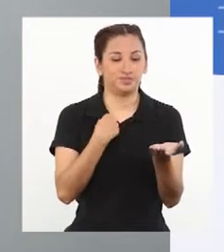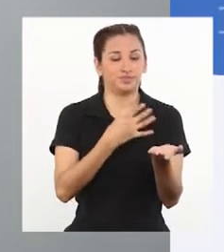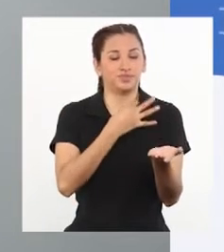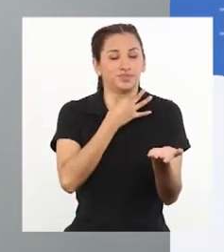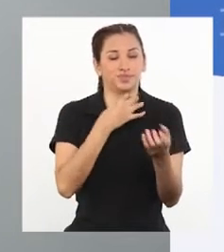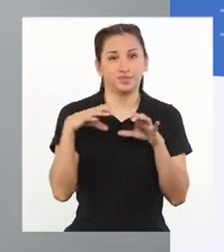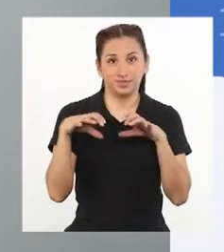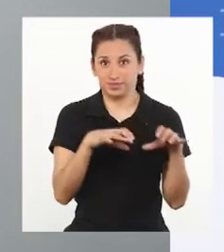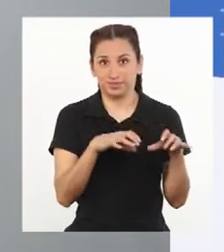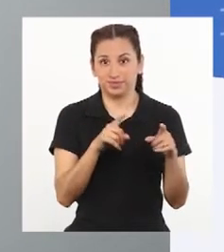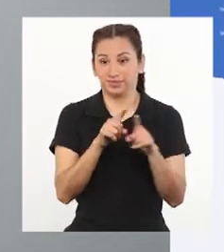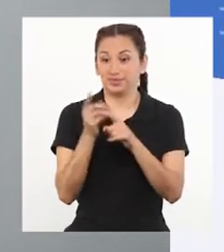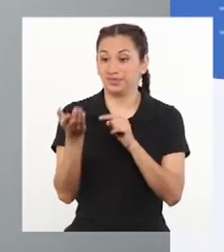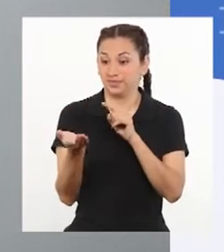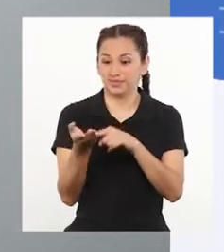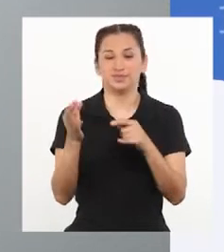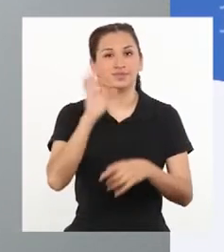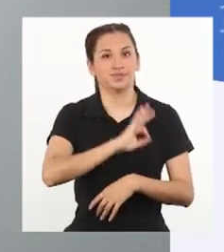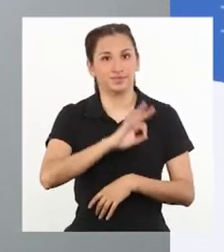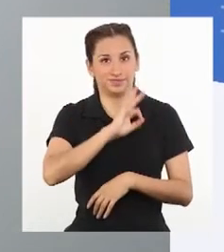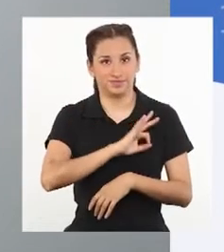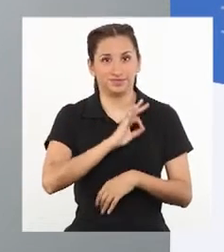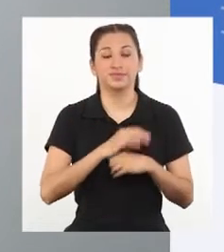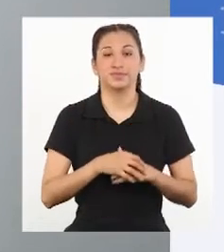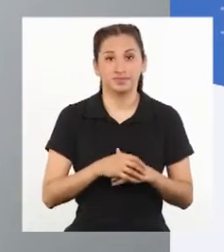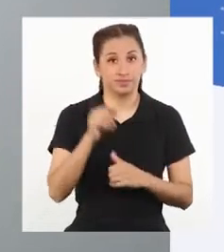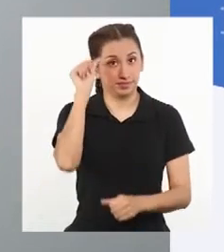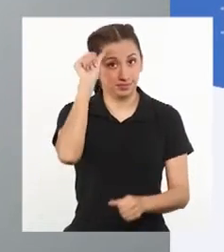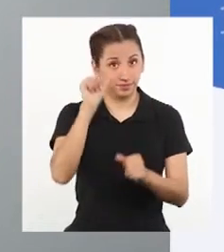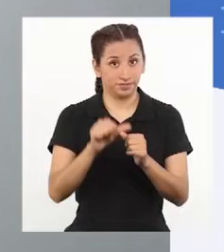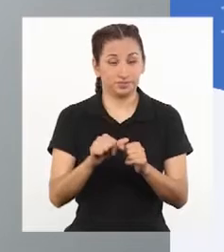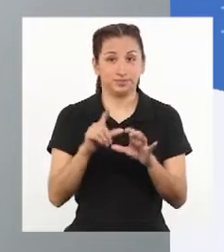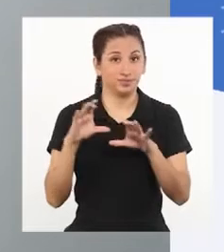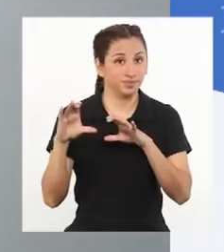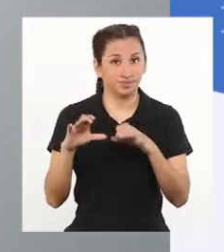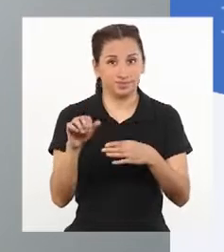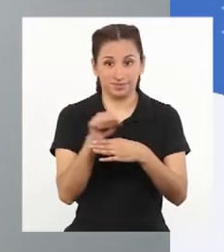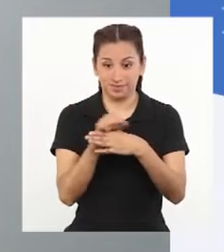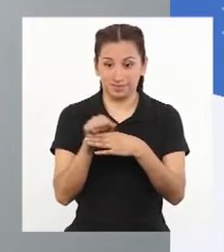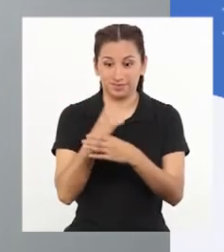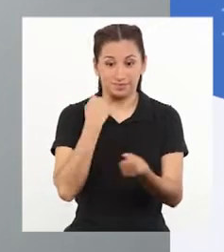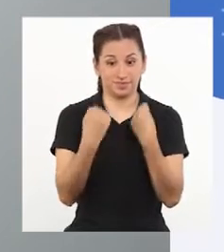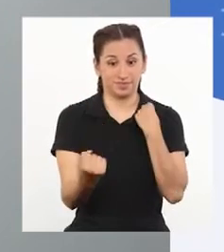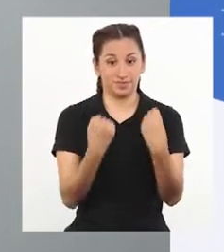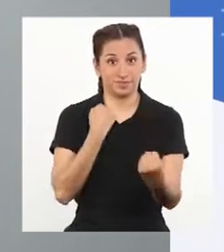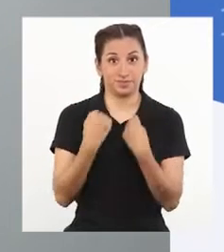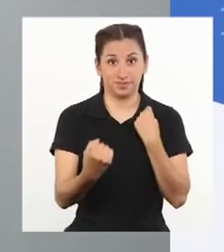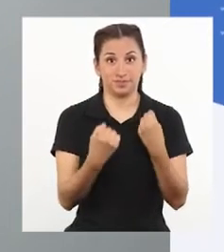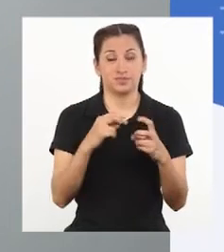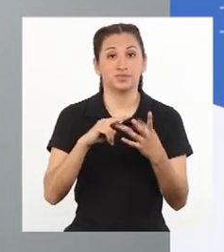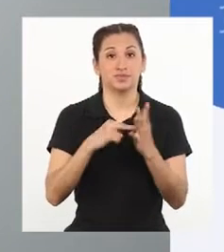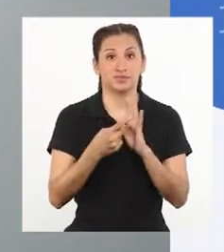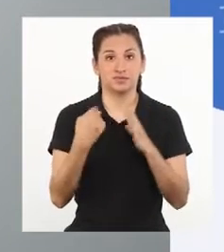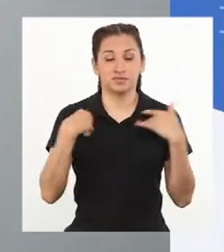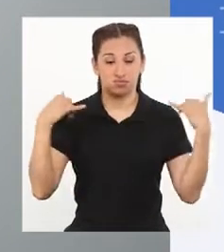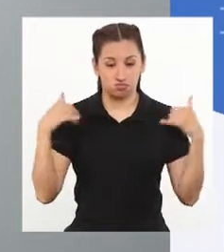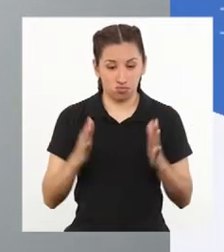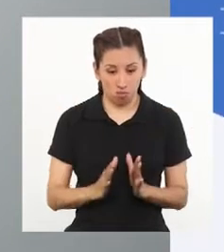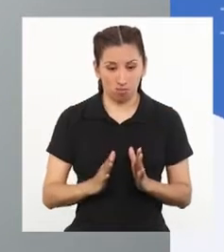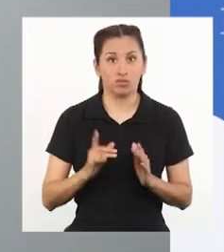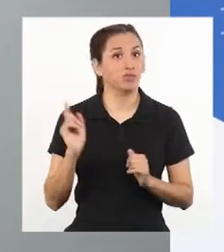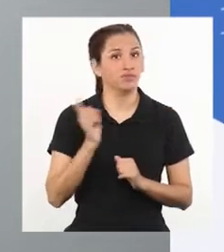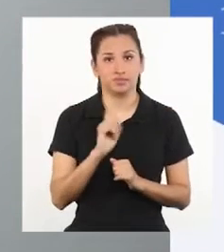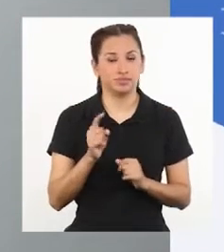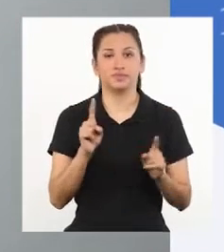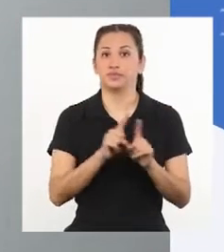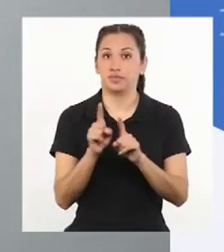lo que nos gusta hacer y lo que nos beneficia. Recordemos que la actividad física no es solamente para bajar de